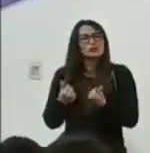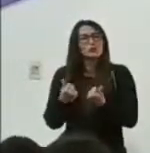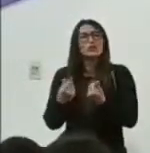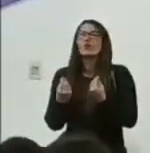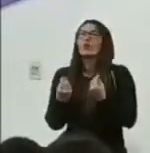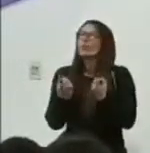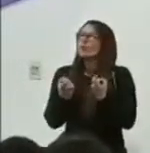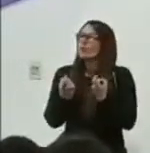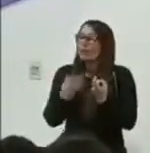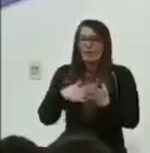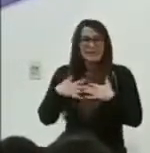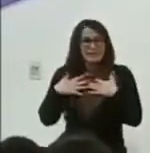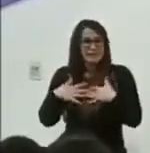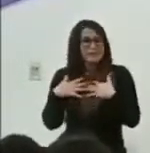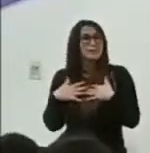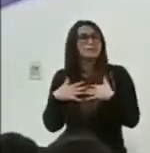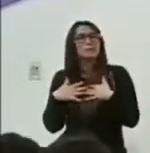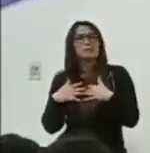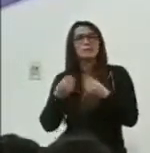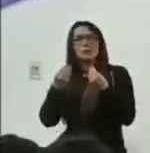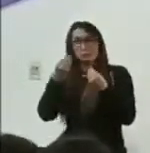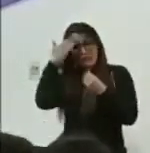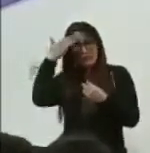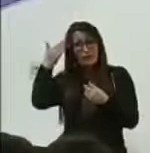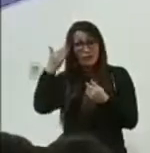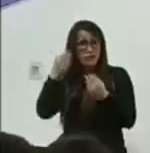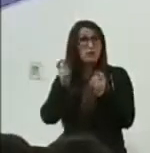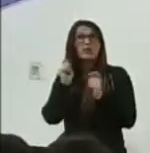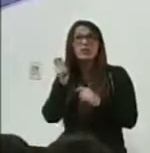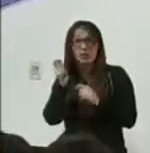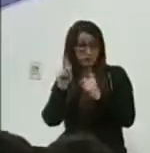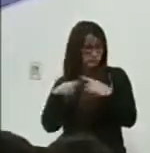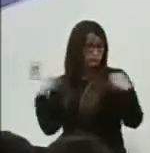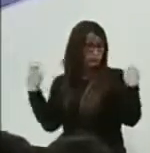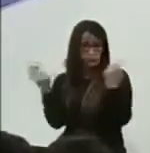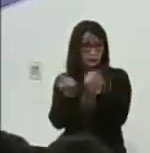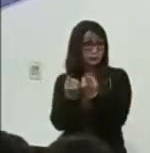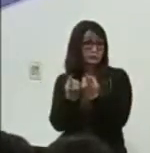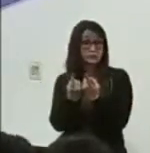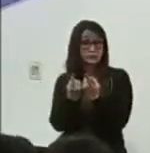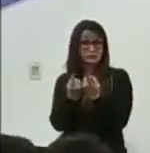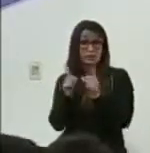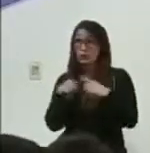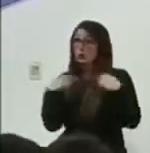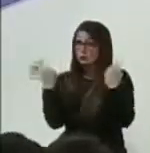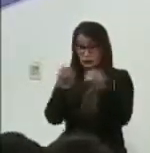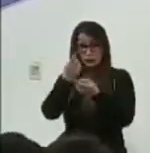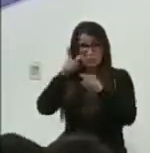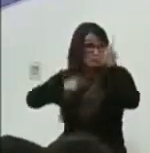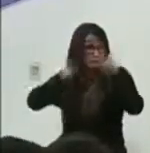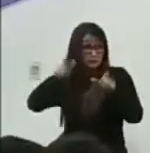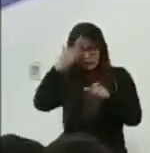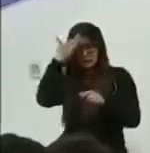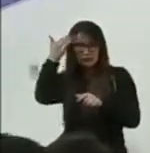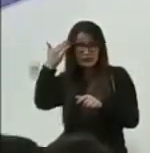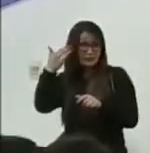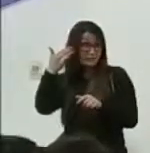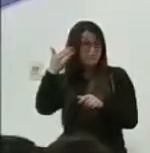tan fuerte. El Frente Amplio somos todos. Somos todos los Frente Amplistas.